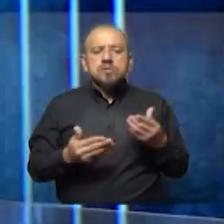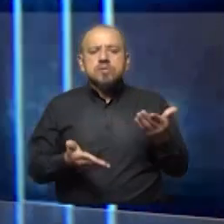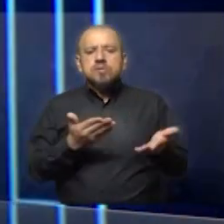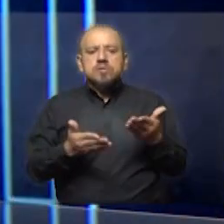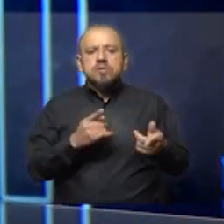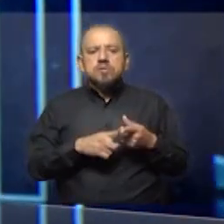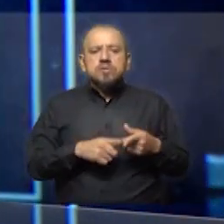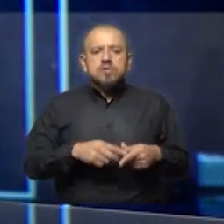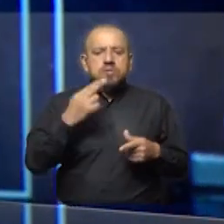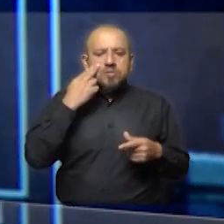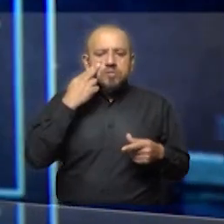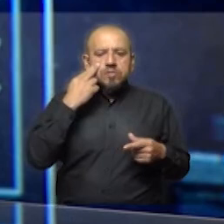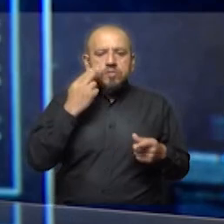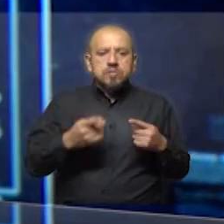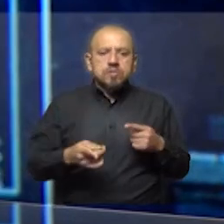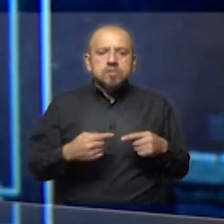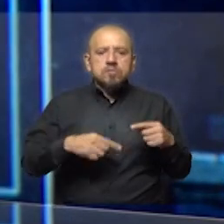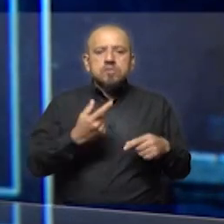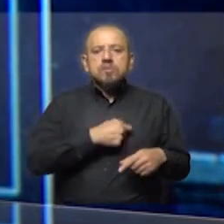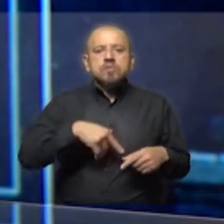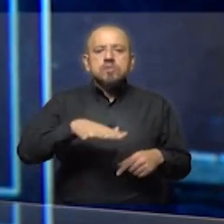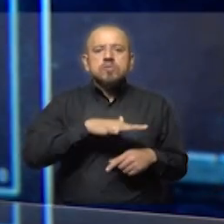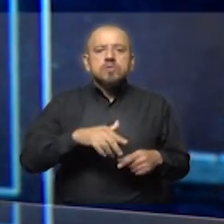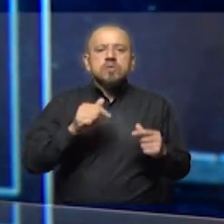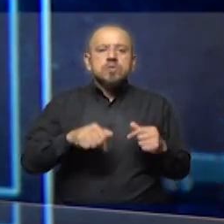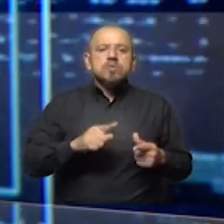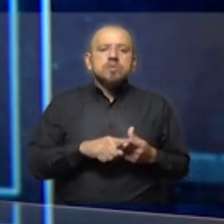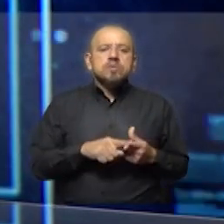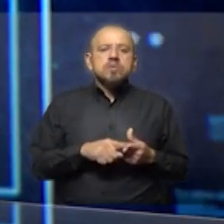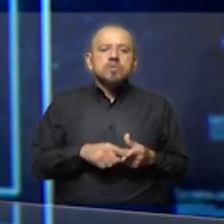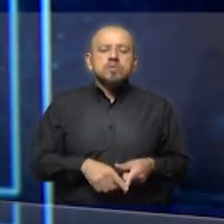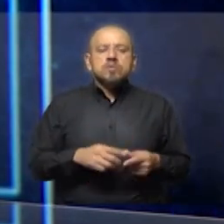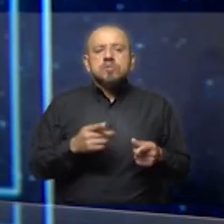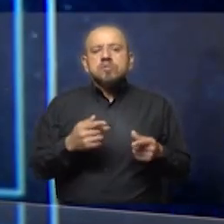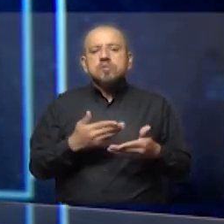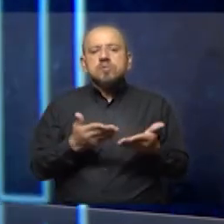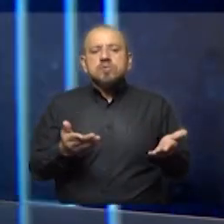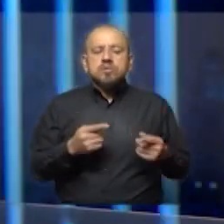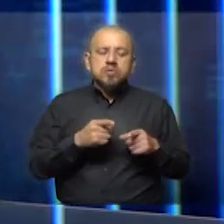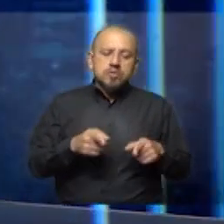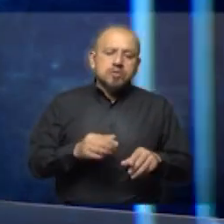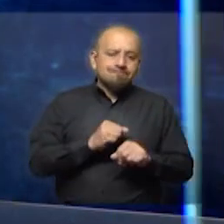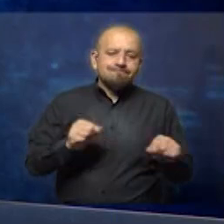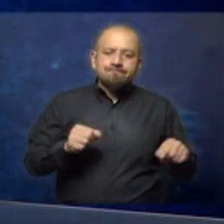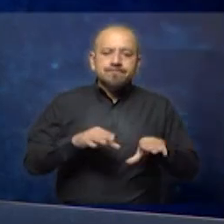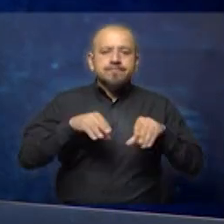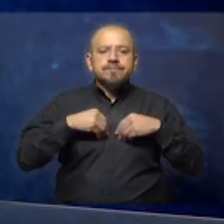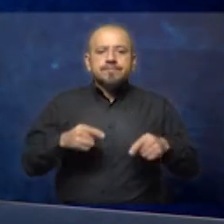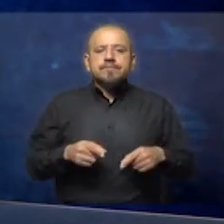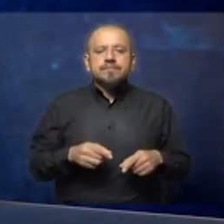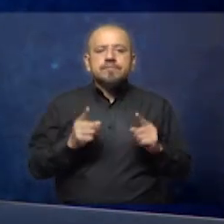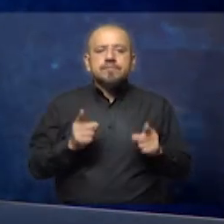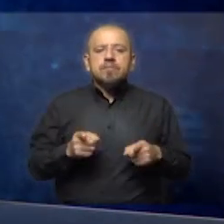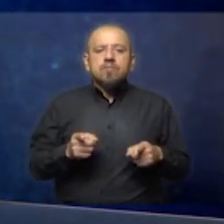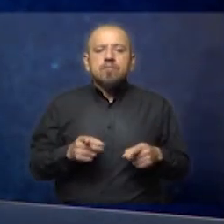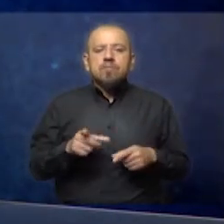los problemas sociales hoy sería ese biologismo inaceptable también esto de